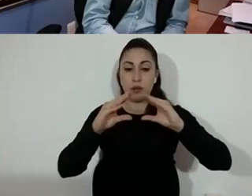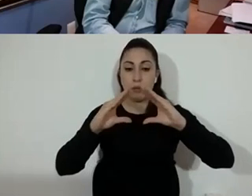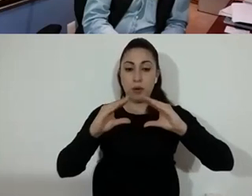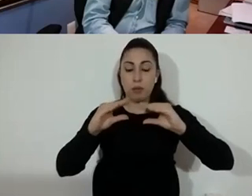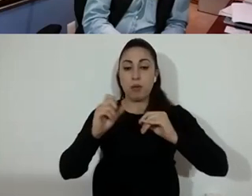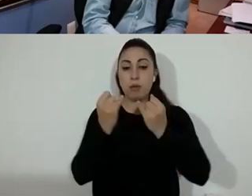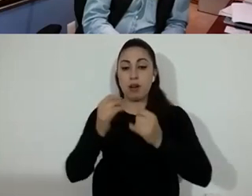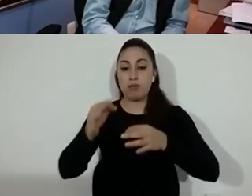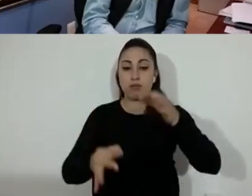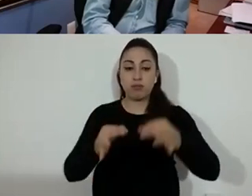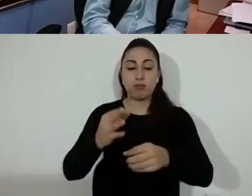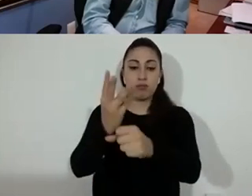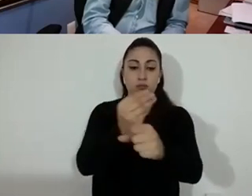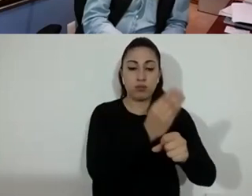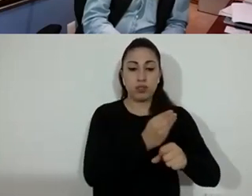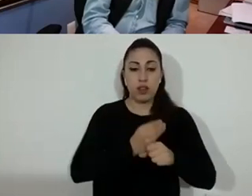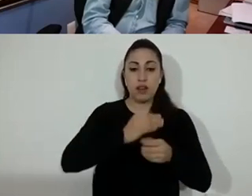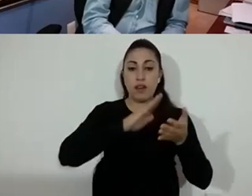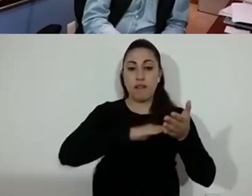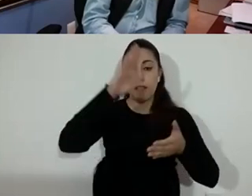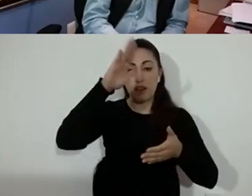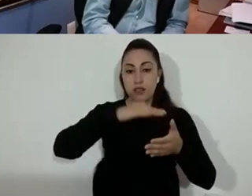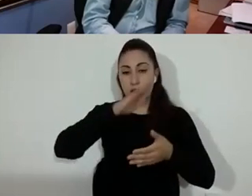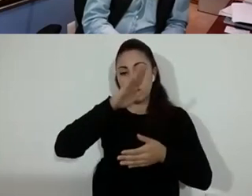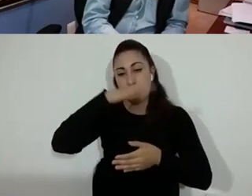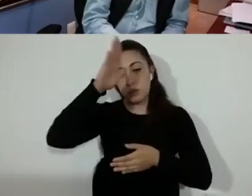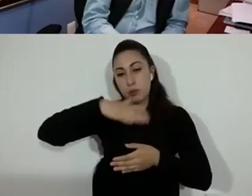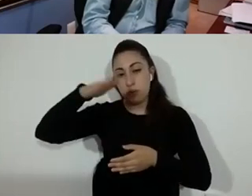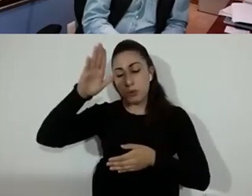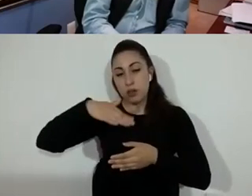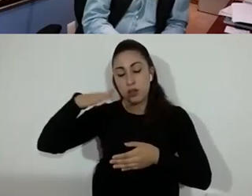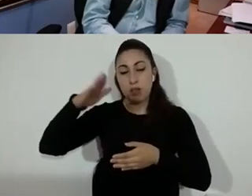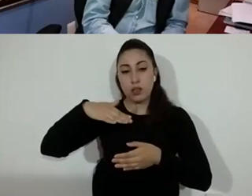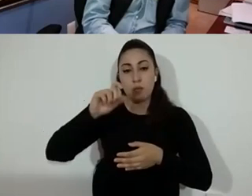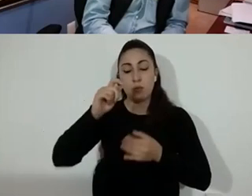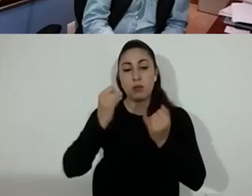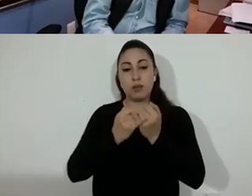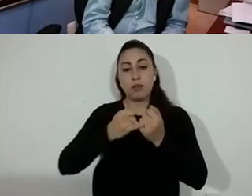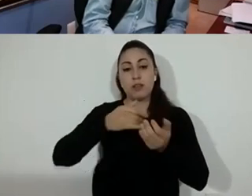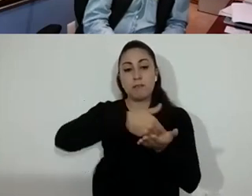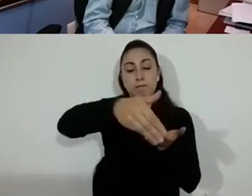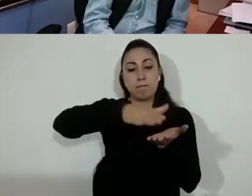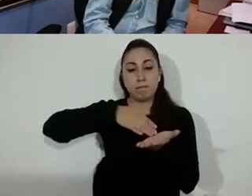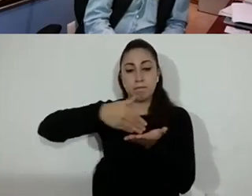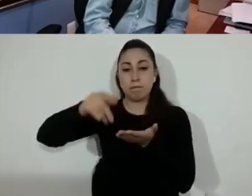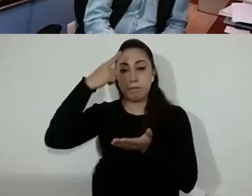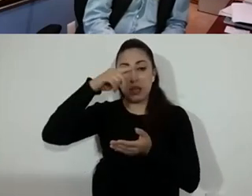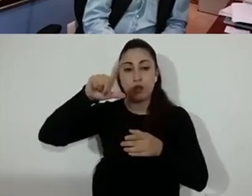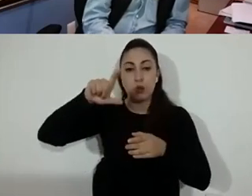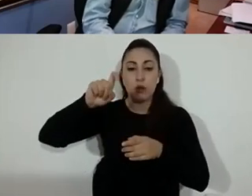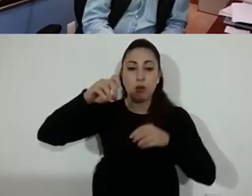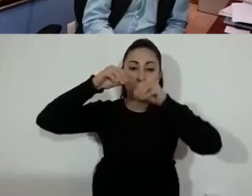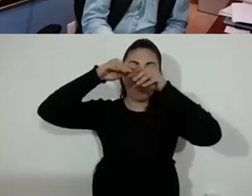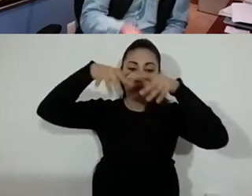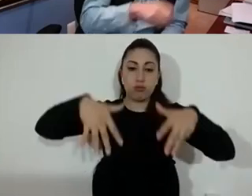bacheo, fachadas, pintura e impermeabilización. Por otra parte, en cuanto a los proyectos ganadores